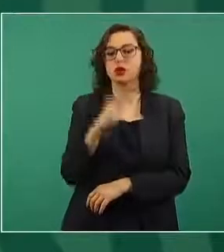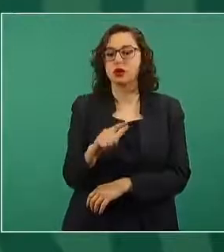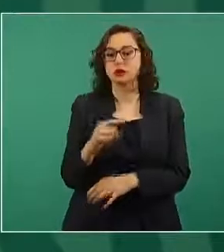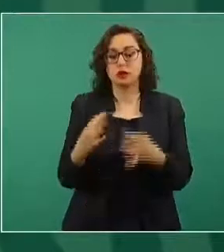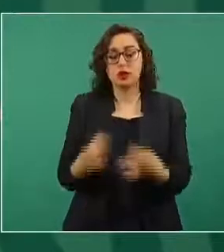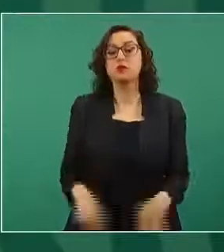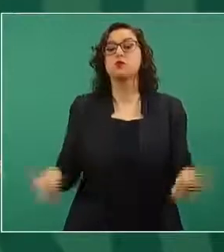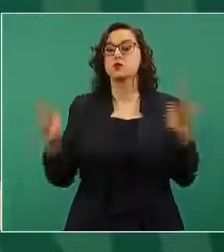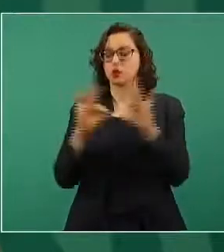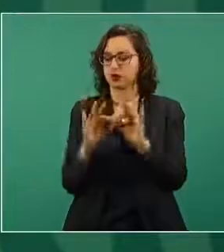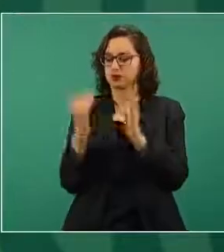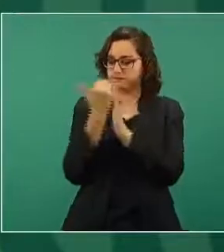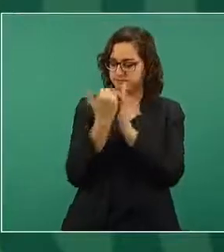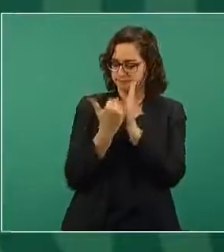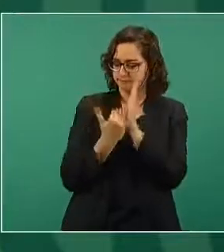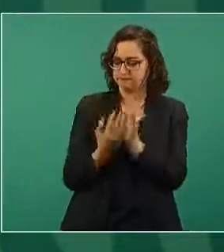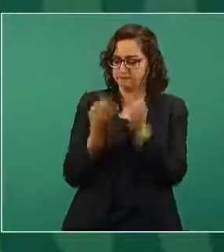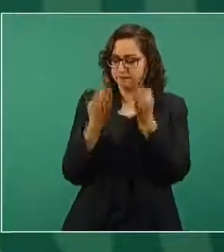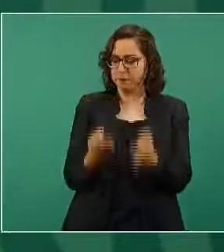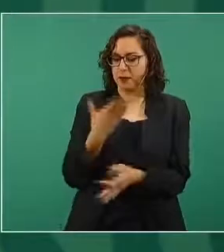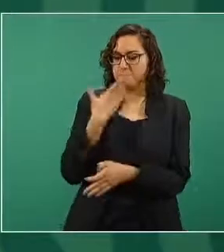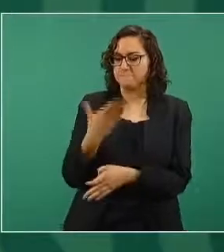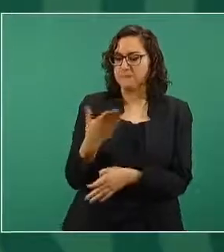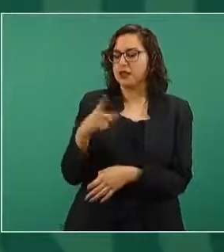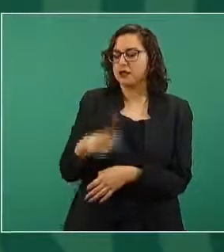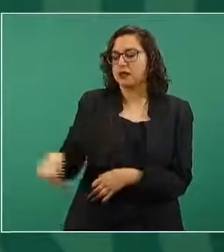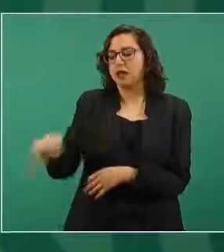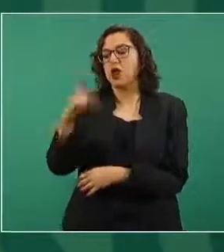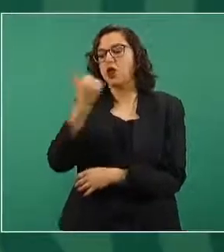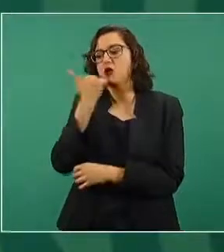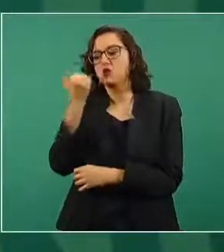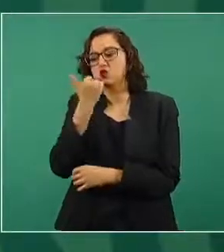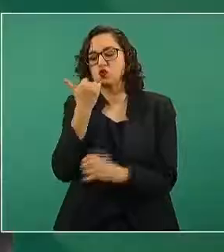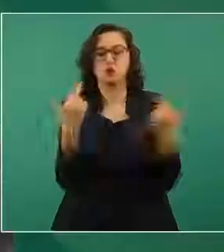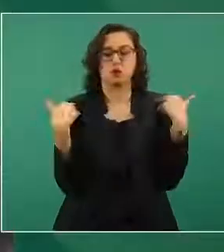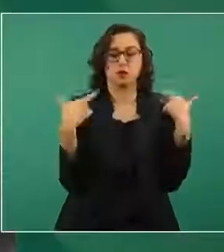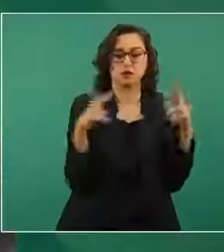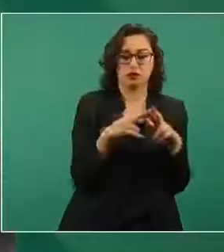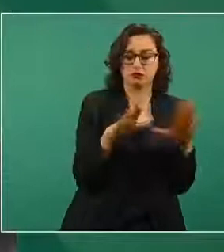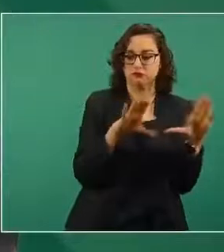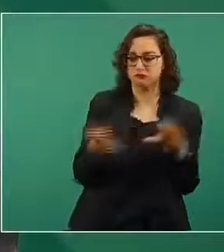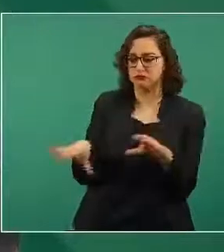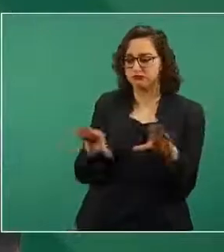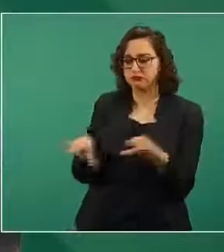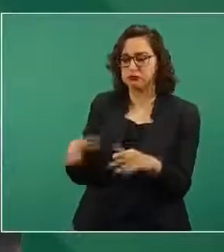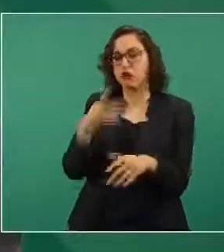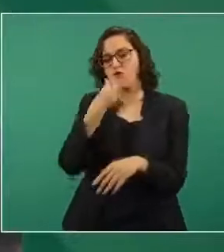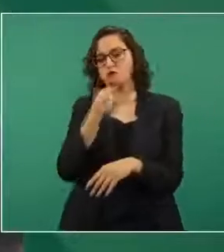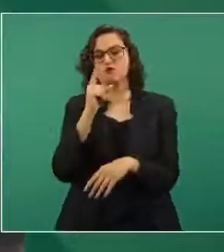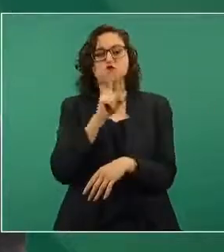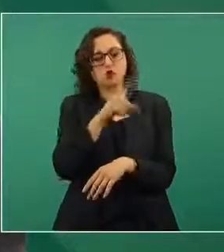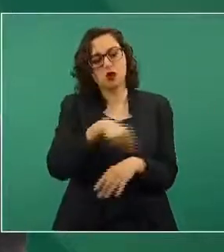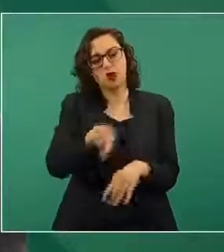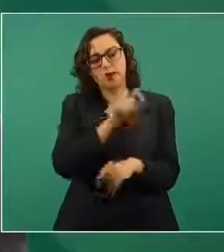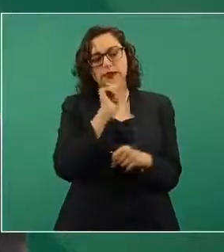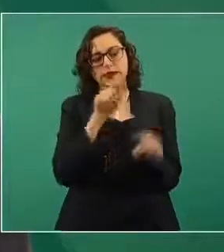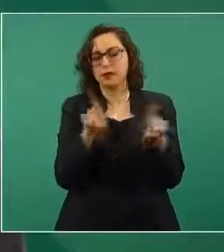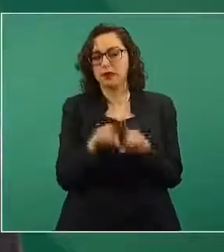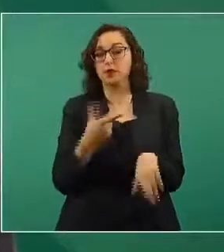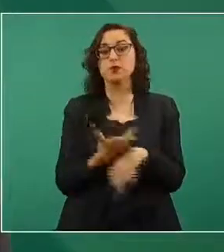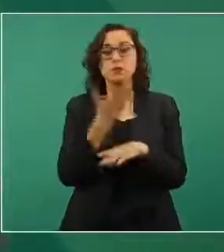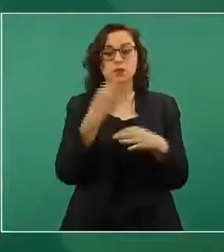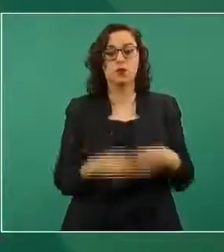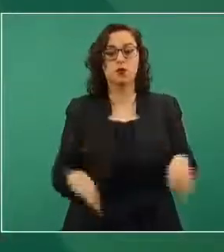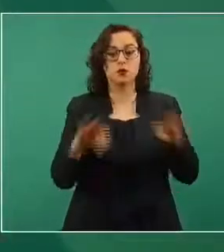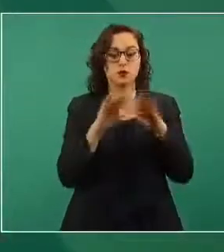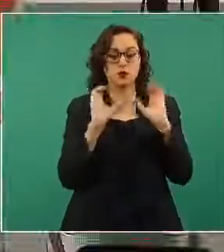educandos y también los propios mentores y mentoras, que son una parte fundamental de esta sociedad. Entonces lo vamos a